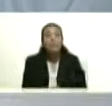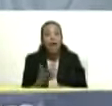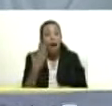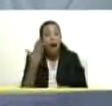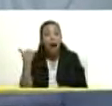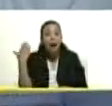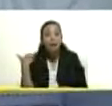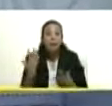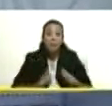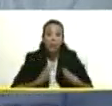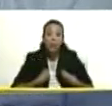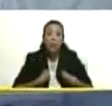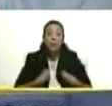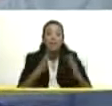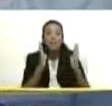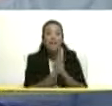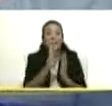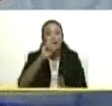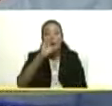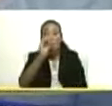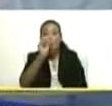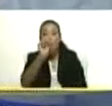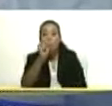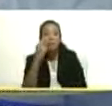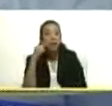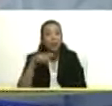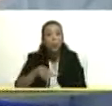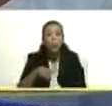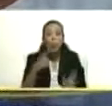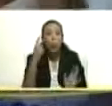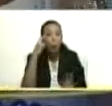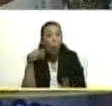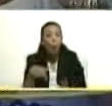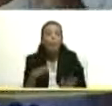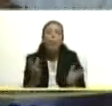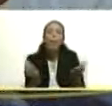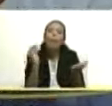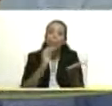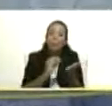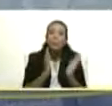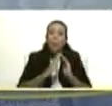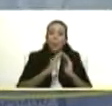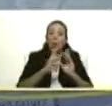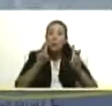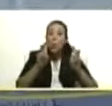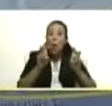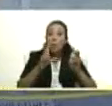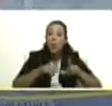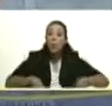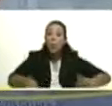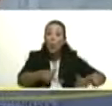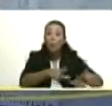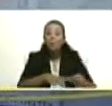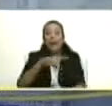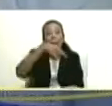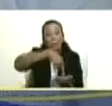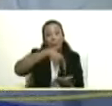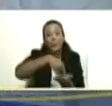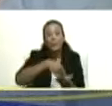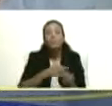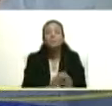hacíamos vida en Santa Rosa, ya por hoy vamos a hacer vida aquí en la comunidad de Guacara.